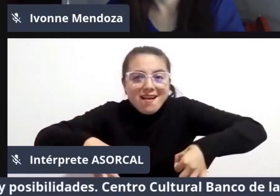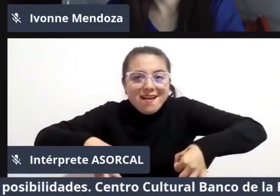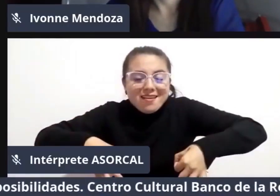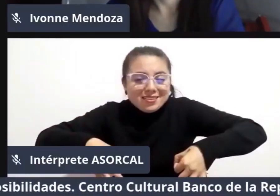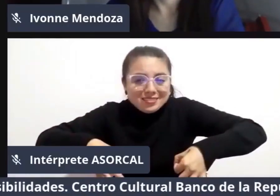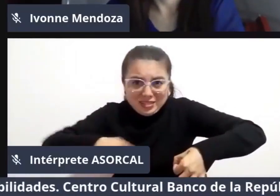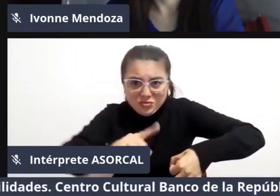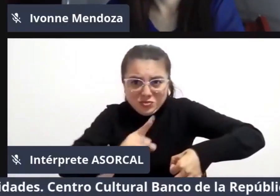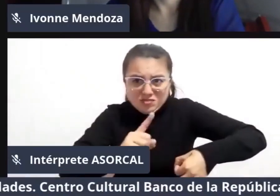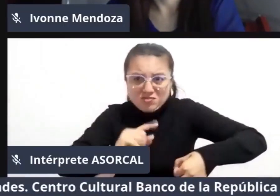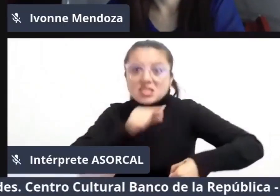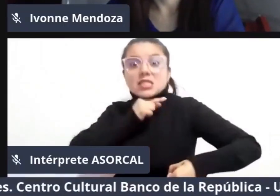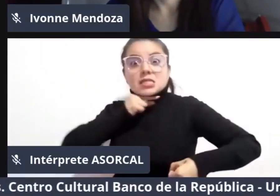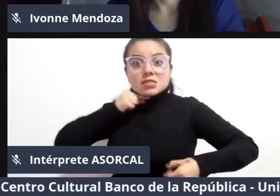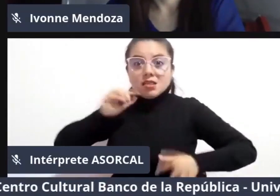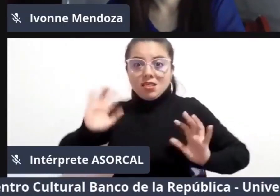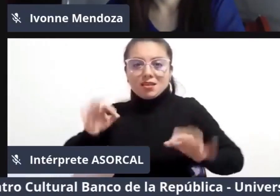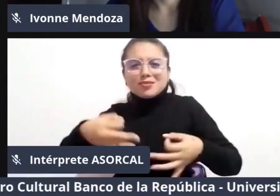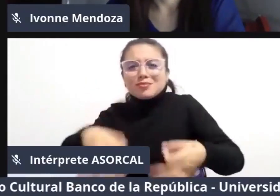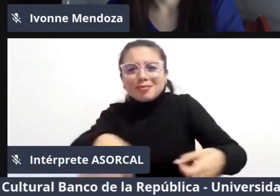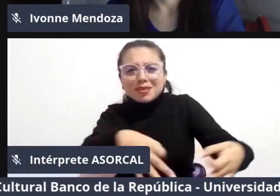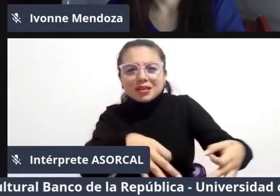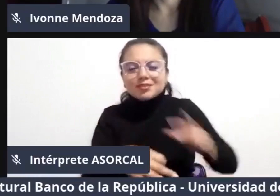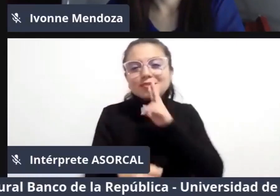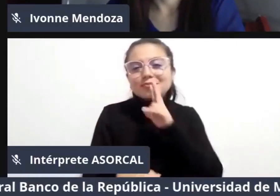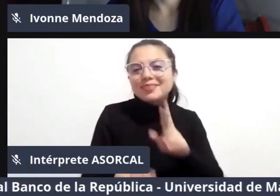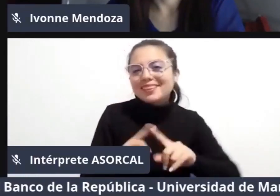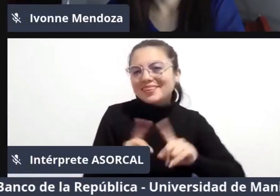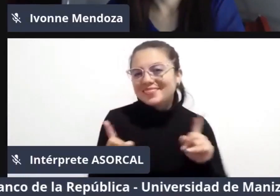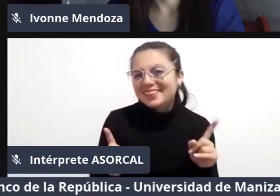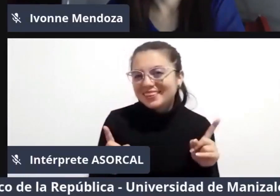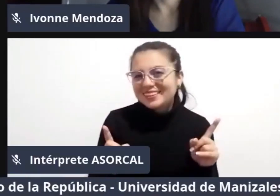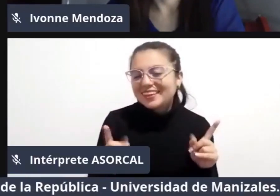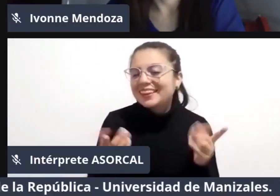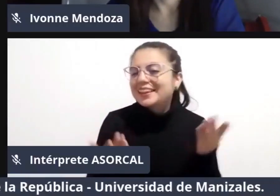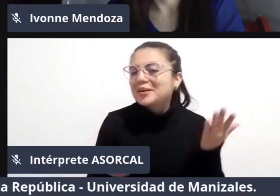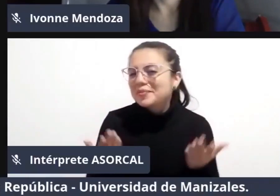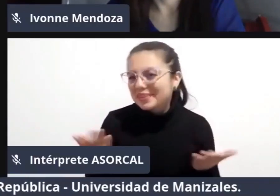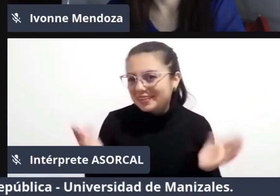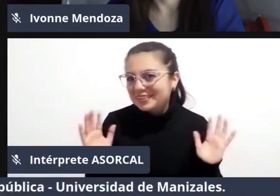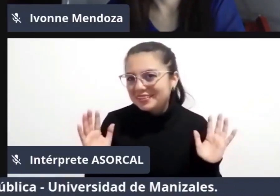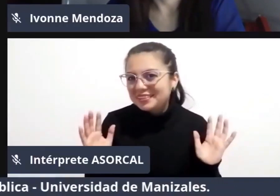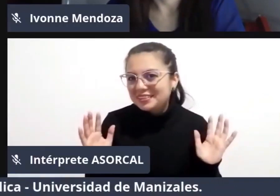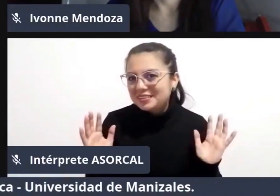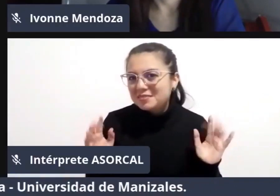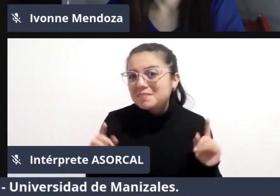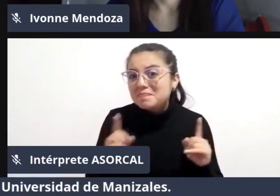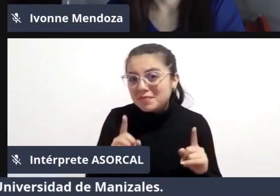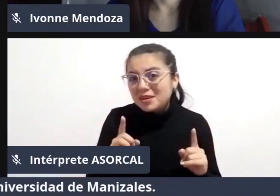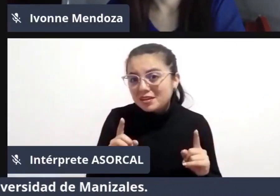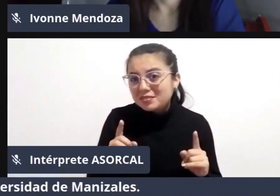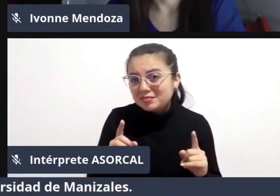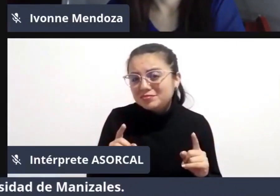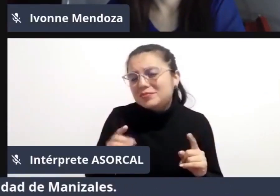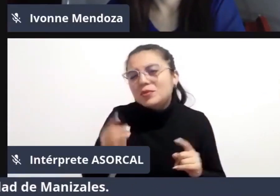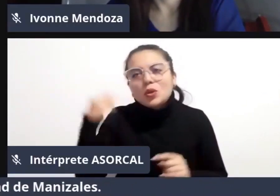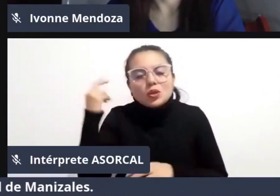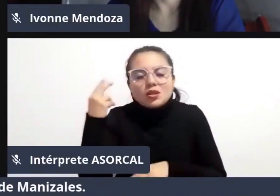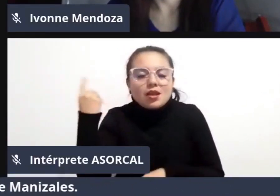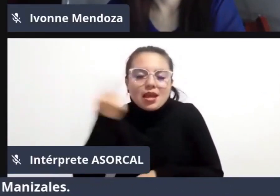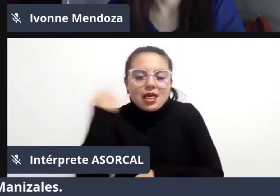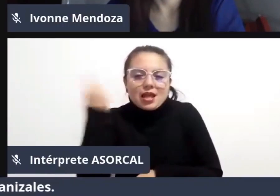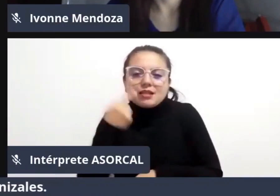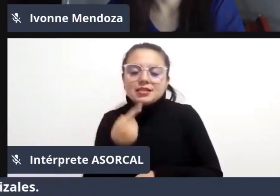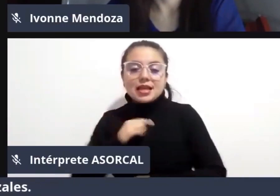creo que la respuesta sería otra. Lo más notable, lo que más se da a conocer es la posición de la jerarquía de la Iglesia.